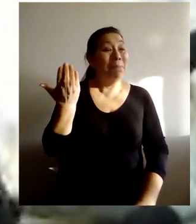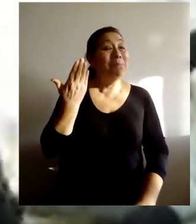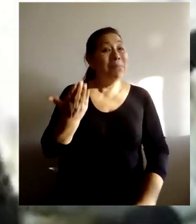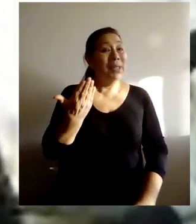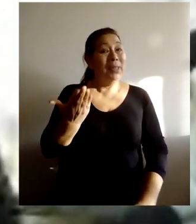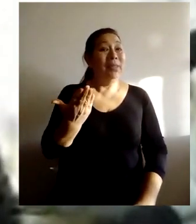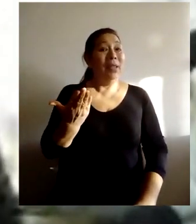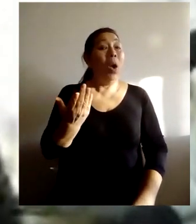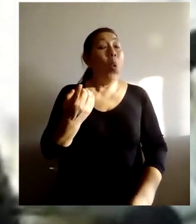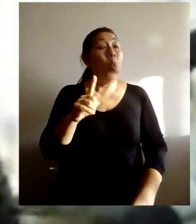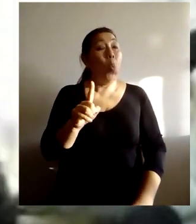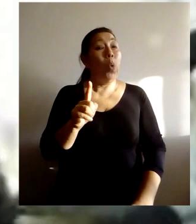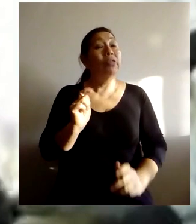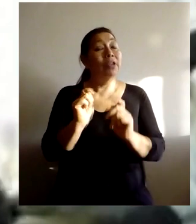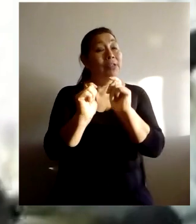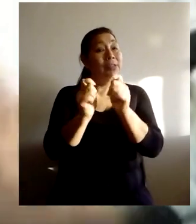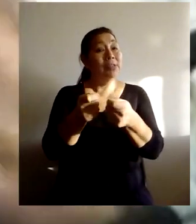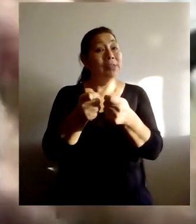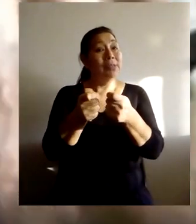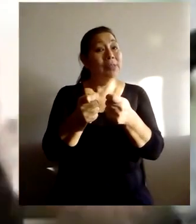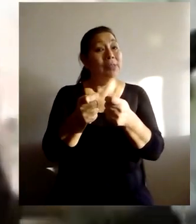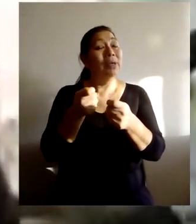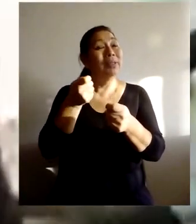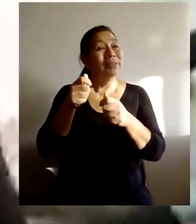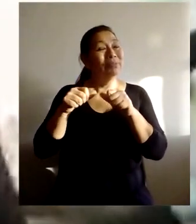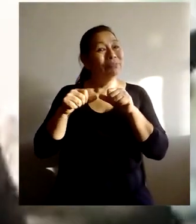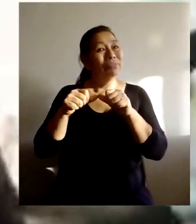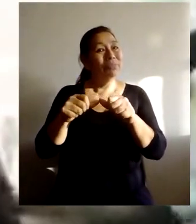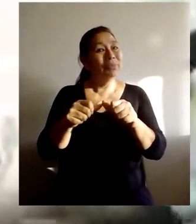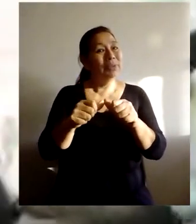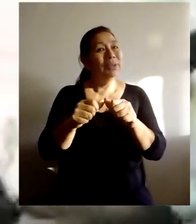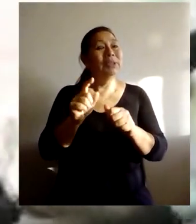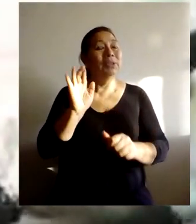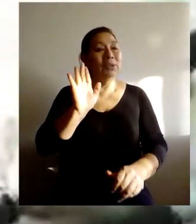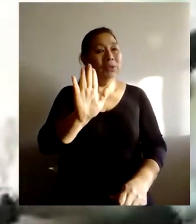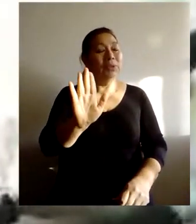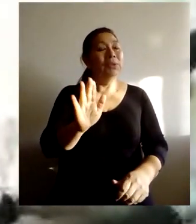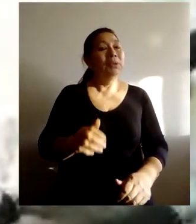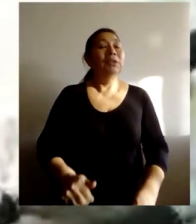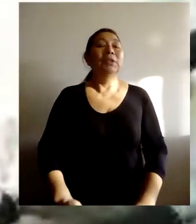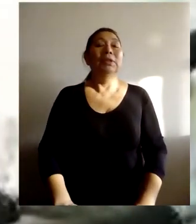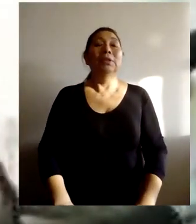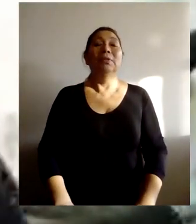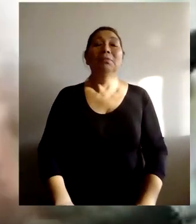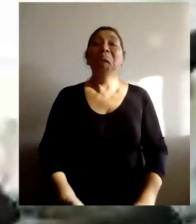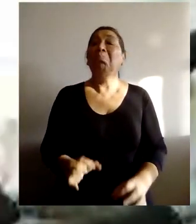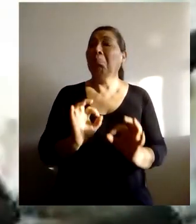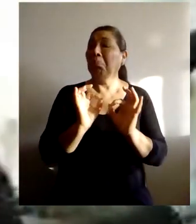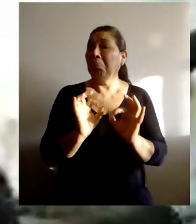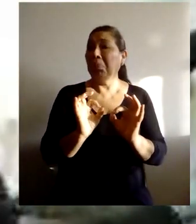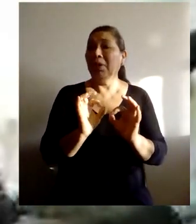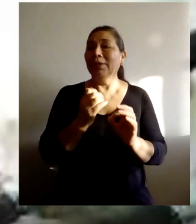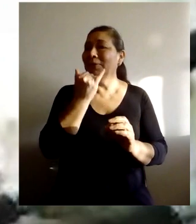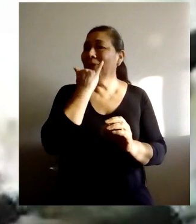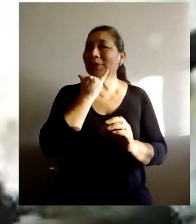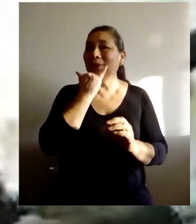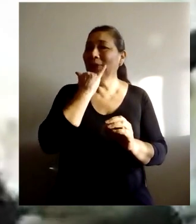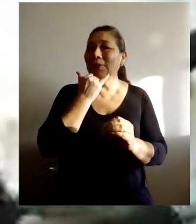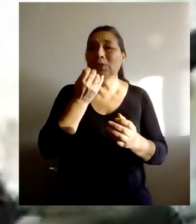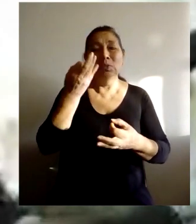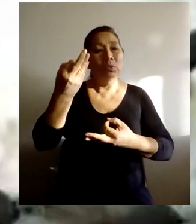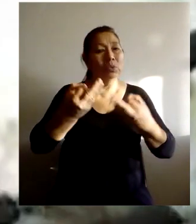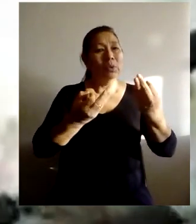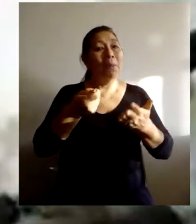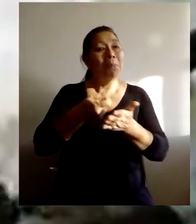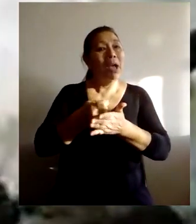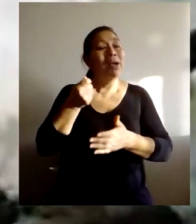y señala es que cuando se le otorgó la renta vitalicia a su causante, se efectuó en forma errada